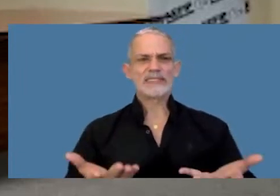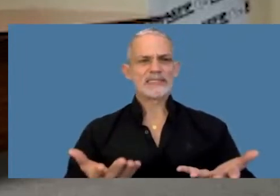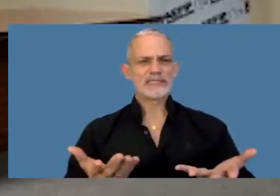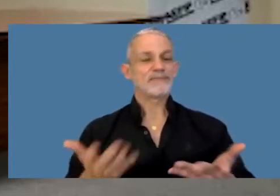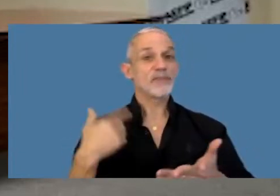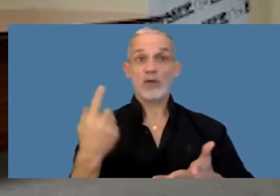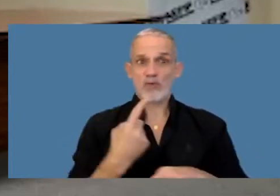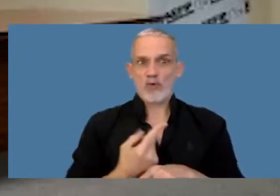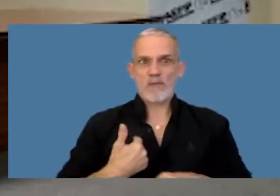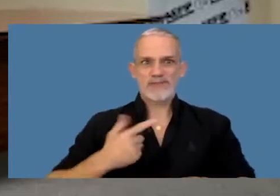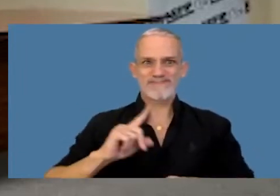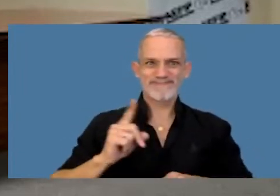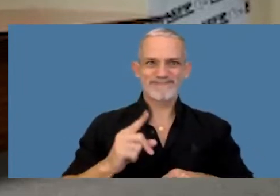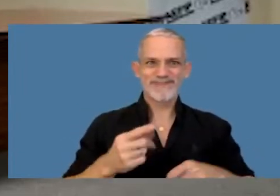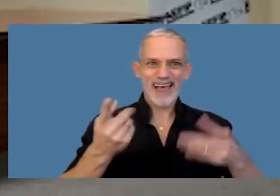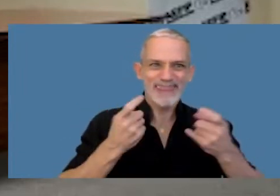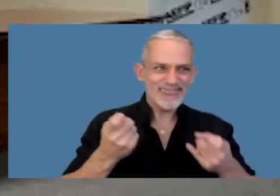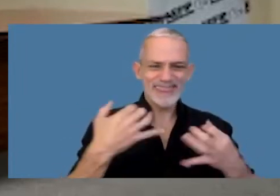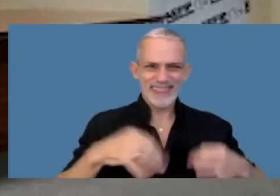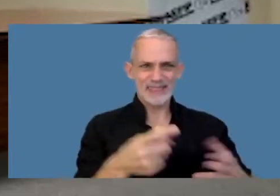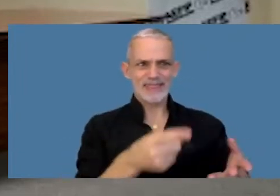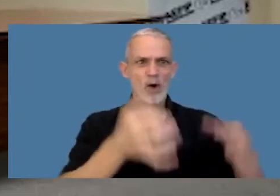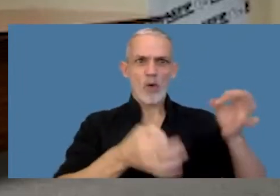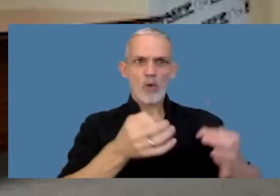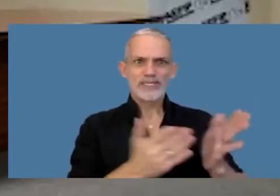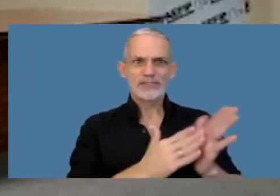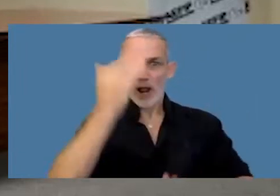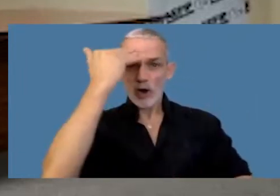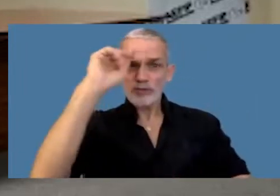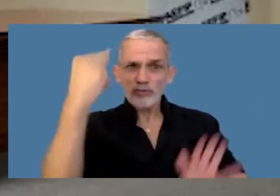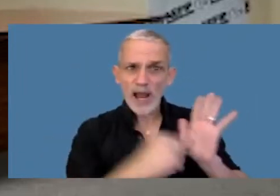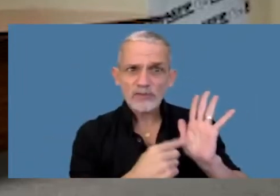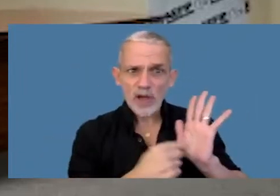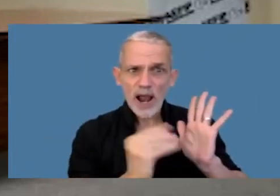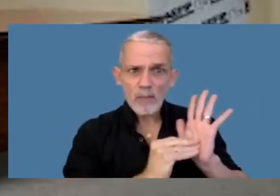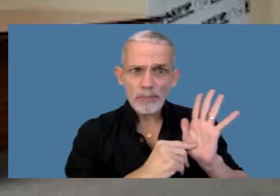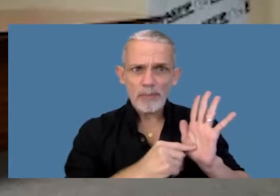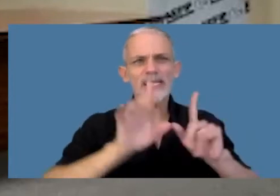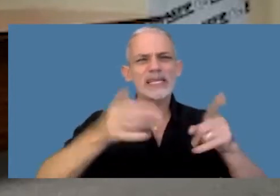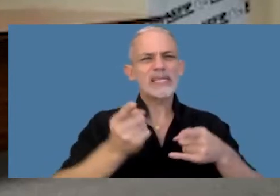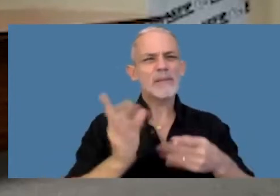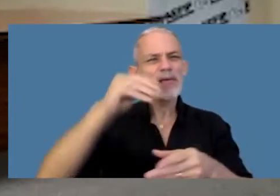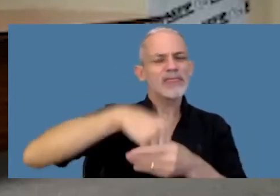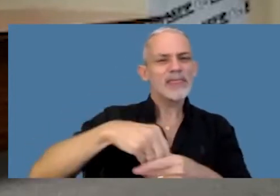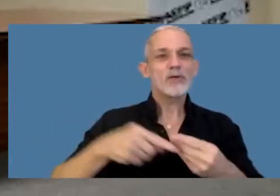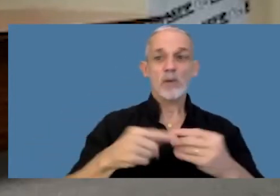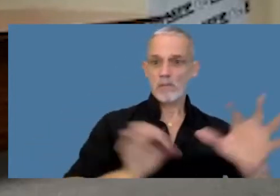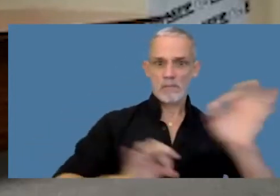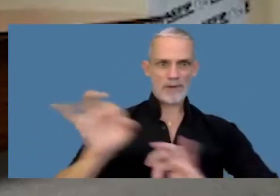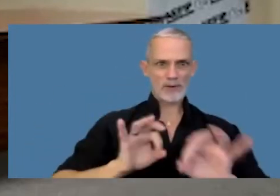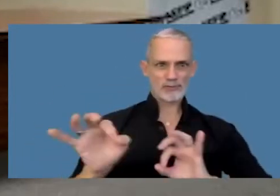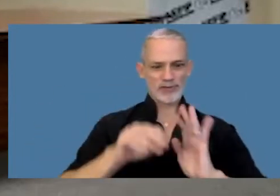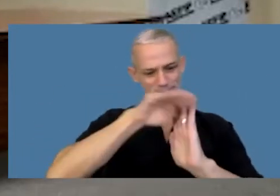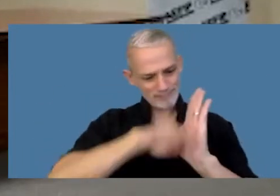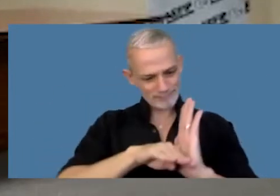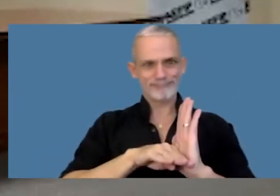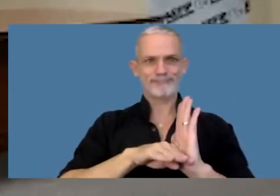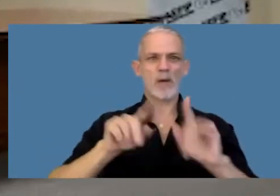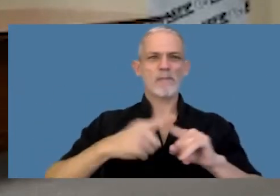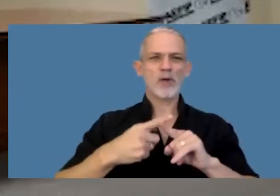podemos prescindir de esa justicia social que está en la Constitución, pero que además forma parte de un proyecto